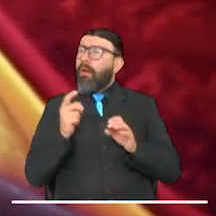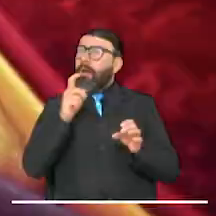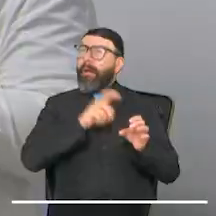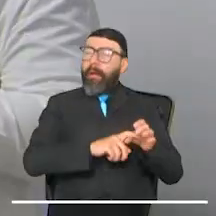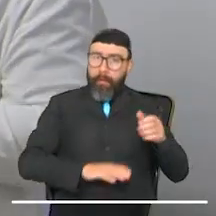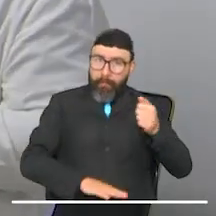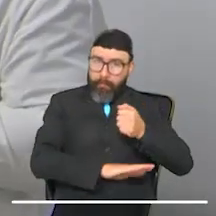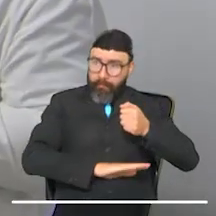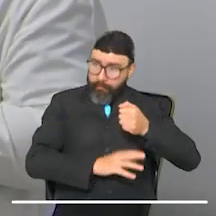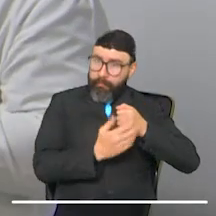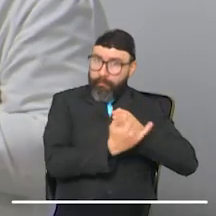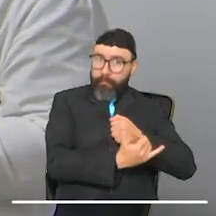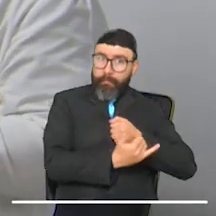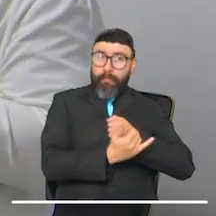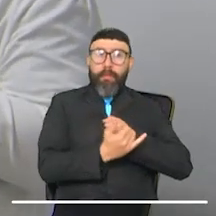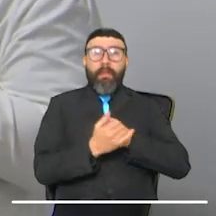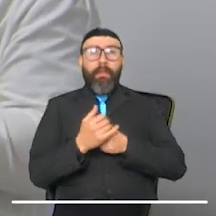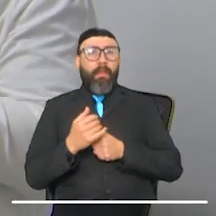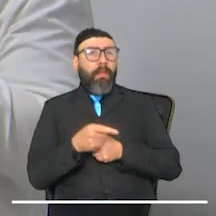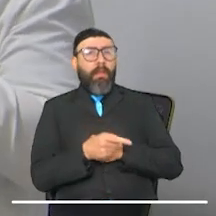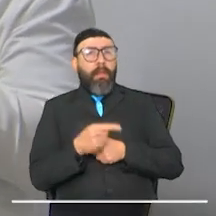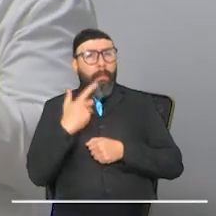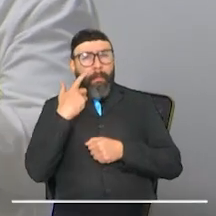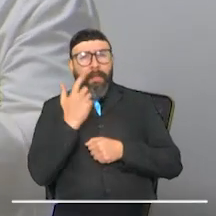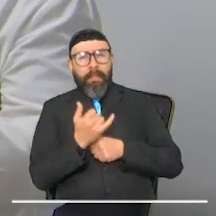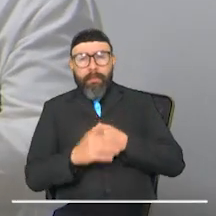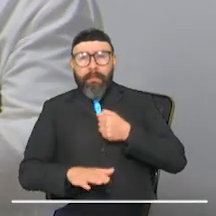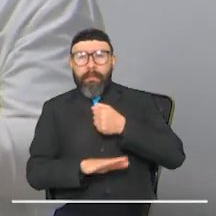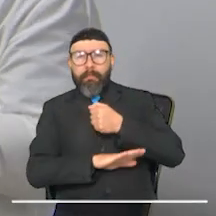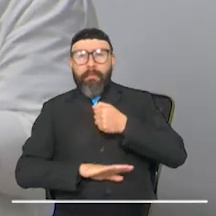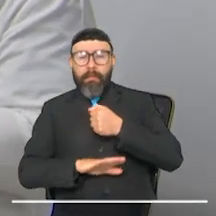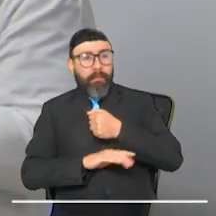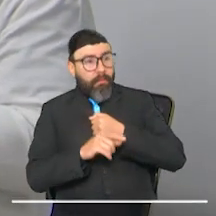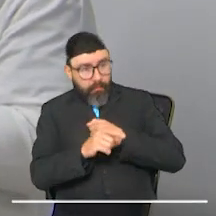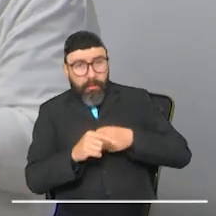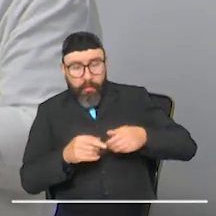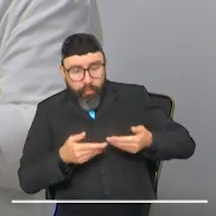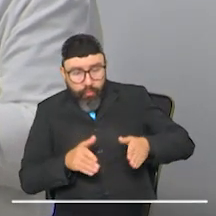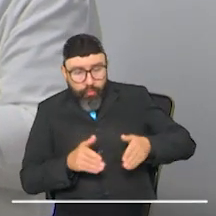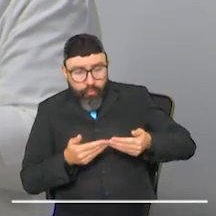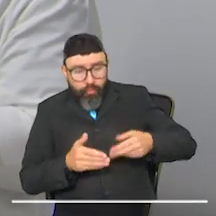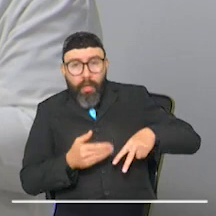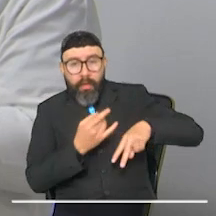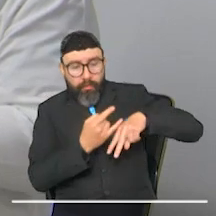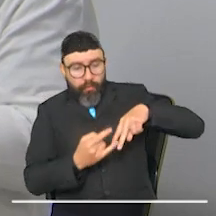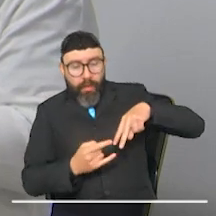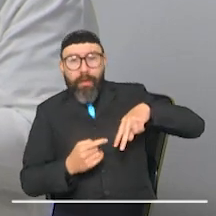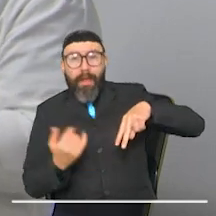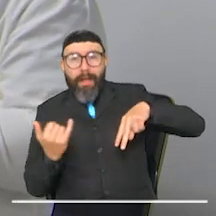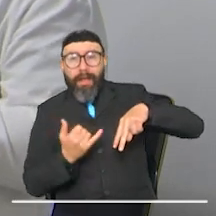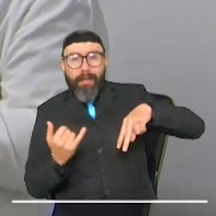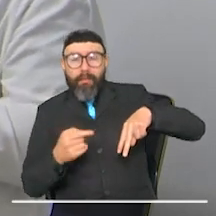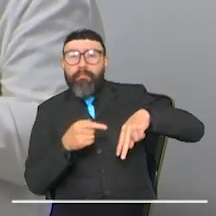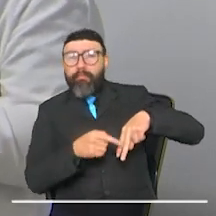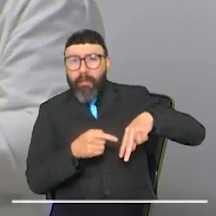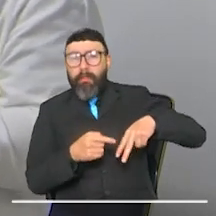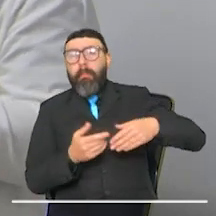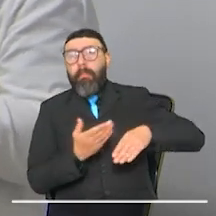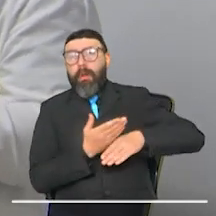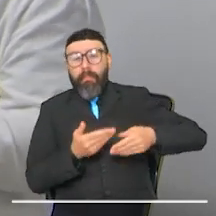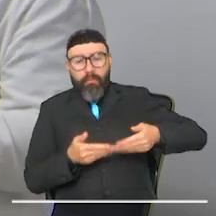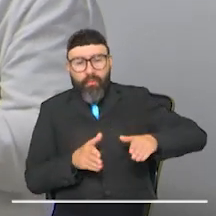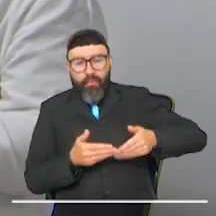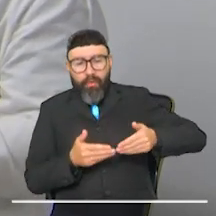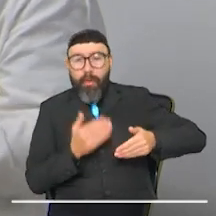El trastorno básico de el sistema venoso está dado por la insuficiencia venosa decir cuando